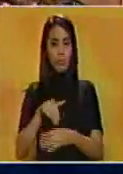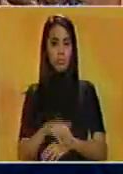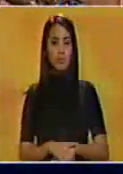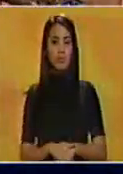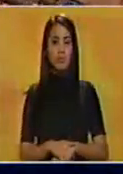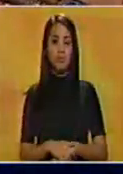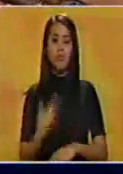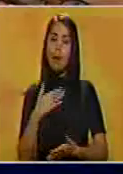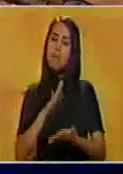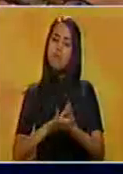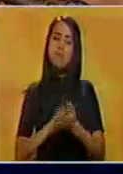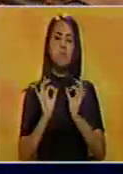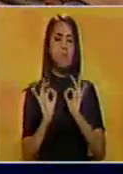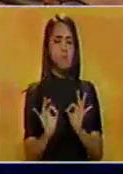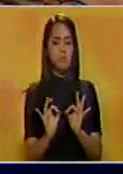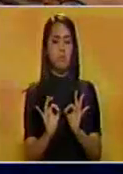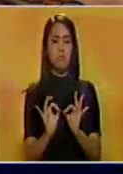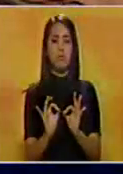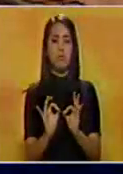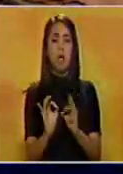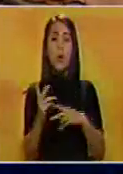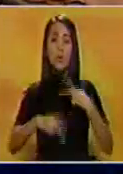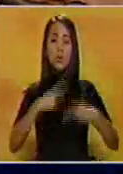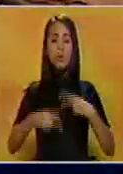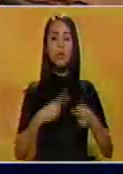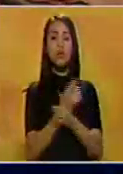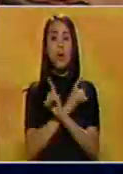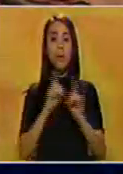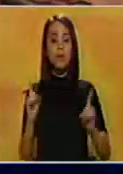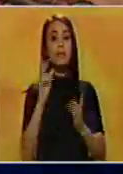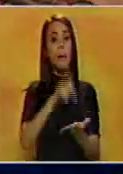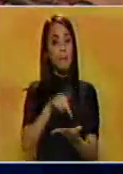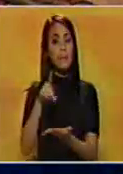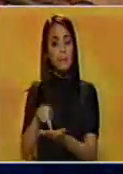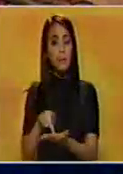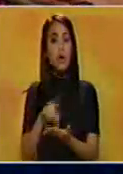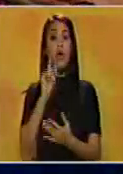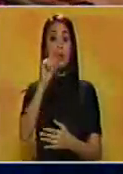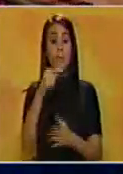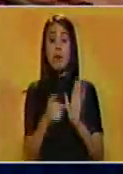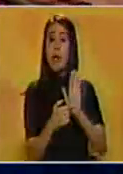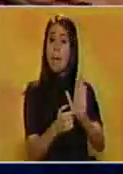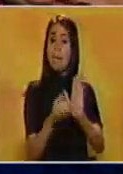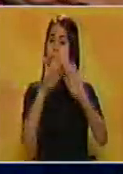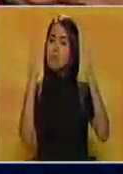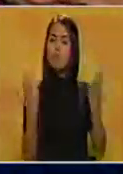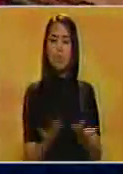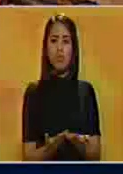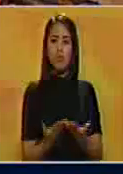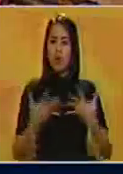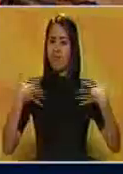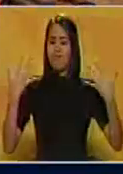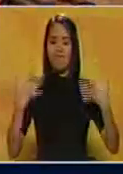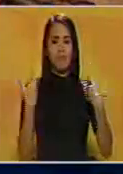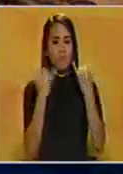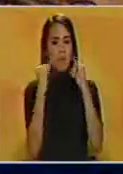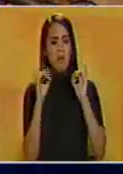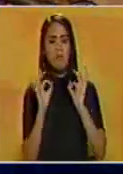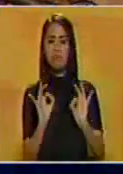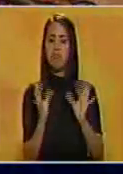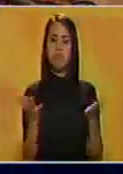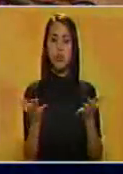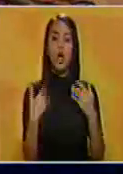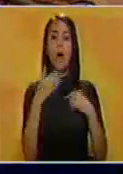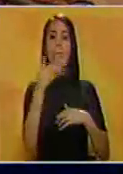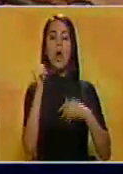darle solidez, más solidez a nuestro proceso democrático que es participativo, también ejemplo para el mundo y gozamos. Por supuesto, con el